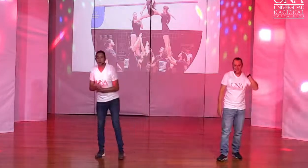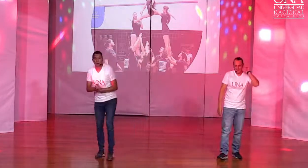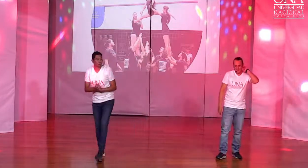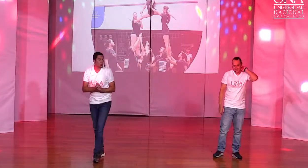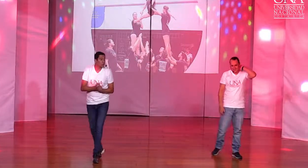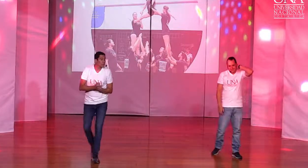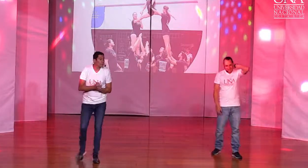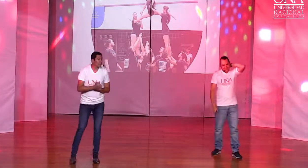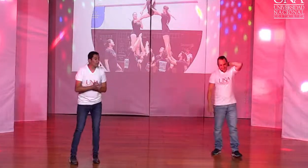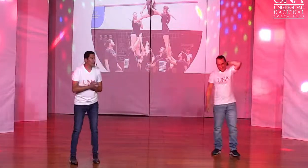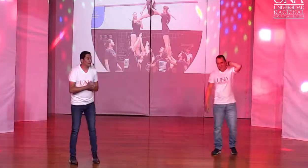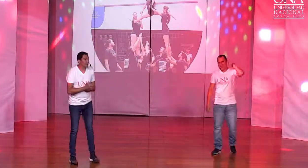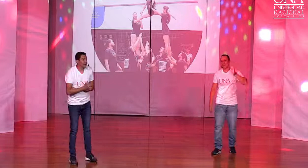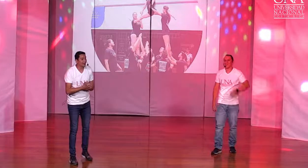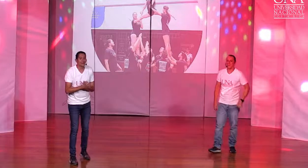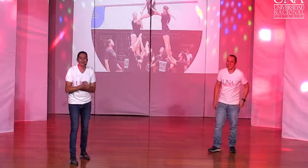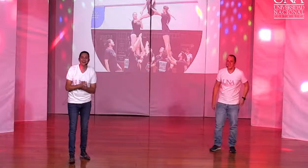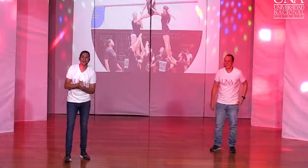que avisarnos.